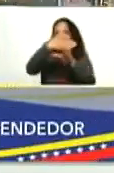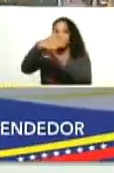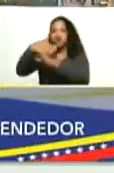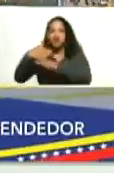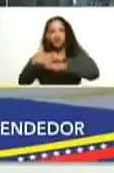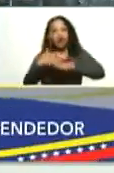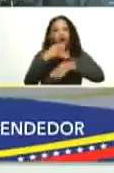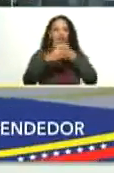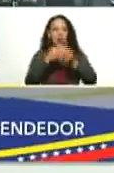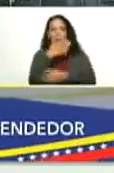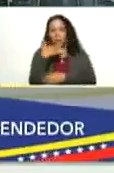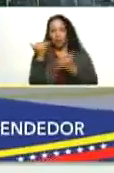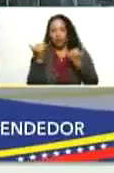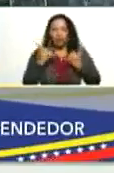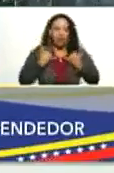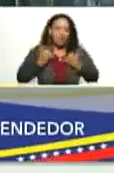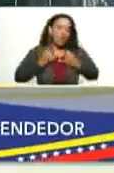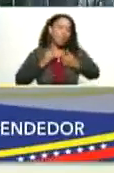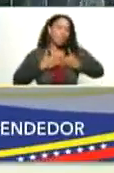dando lo mejor de sí.